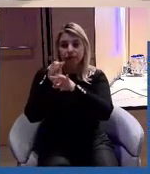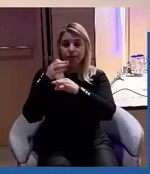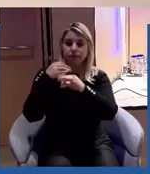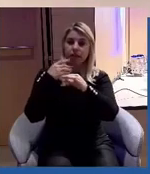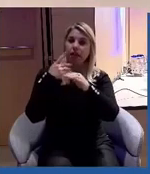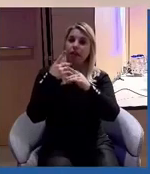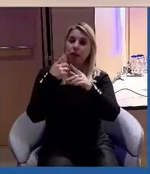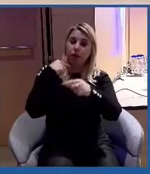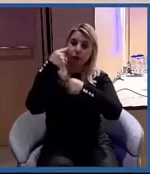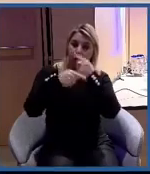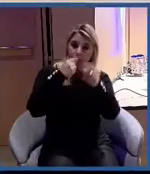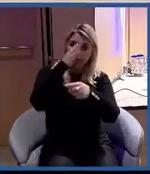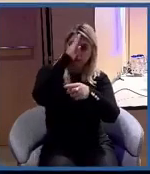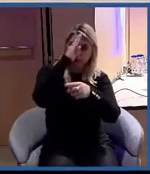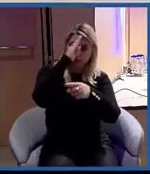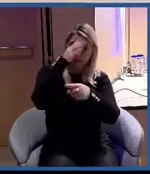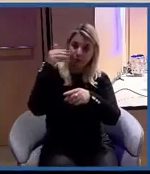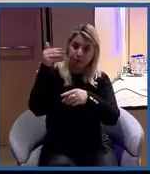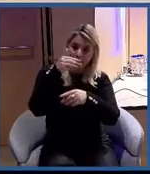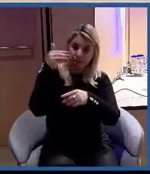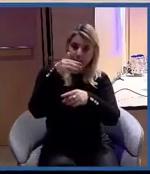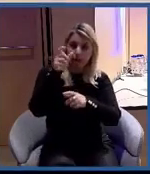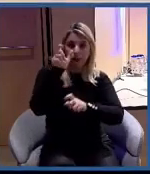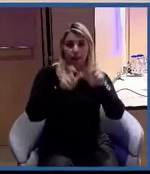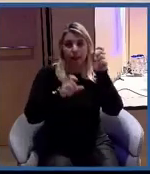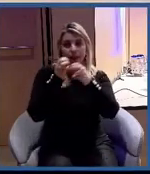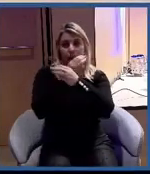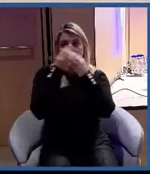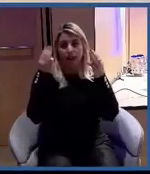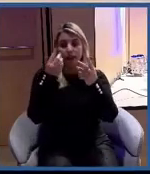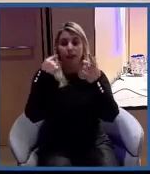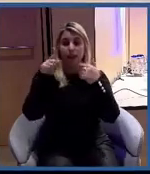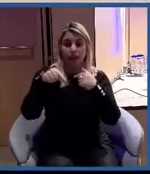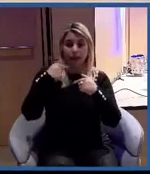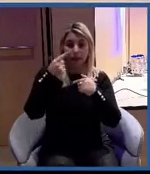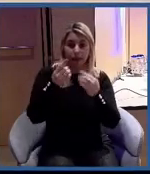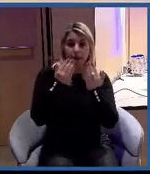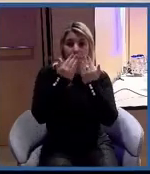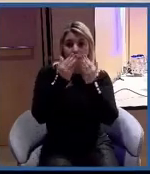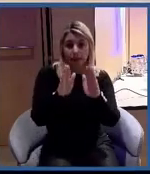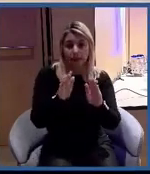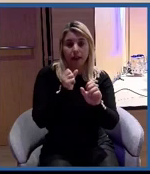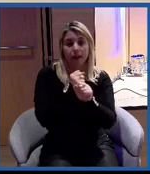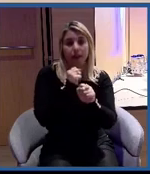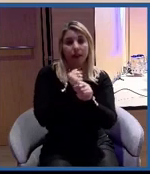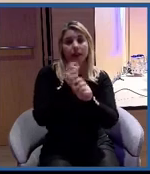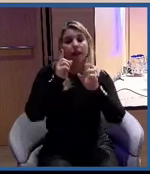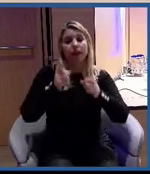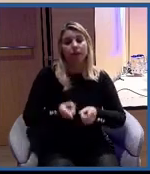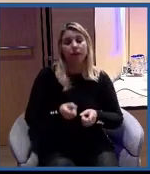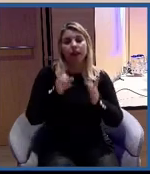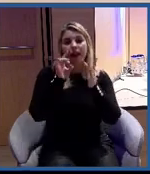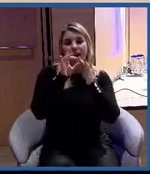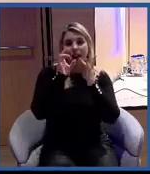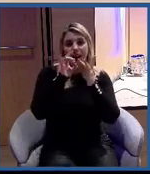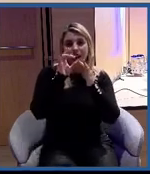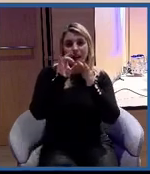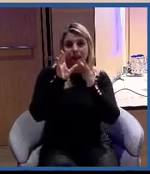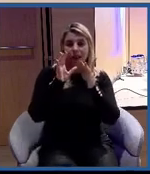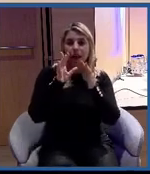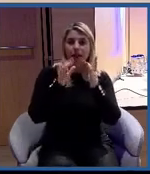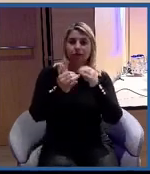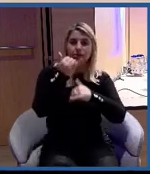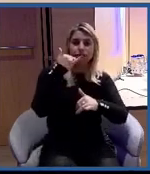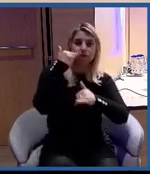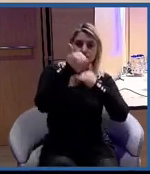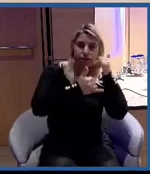de esta participación ciudadana a partir de que comenzamos a trabajar con los vecinos también mejoró la calidad informativa de